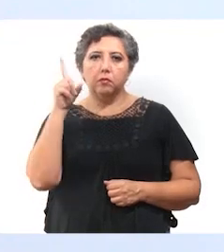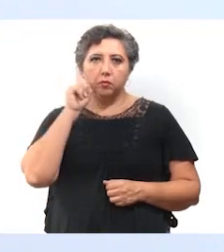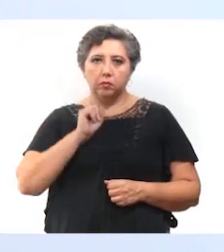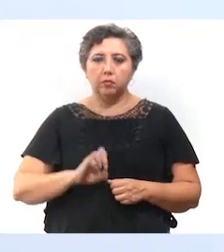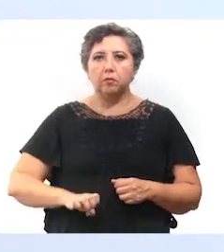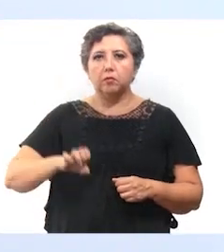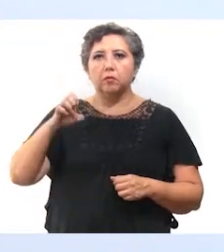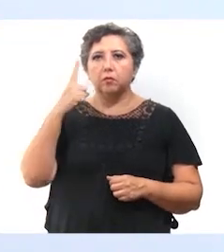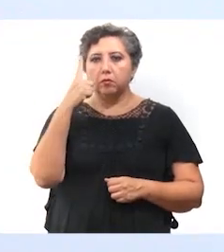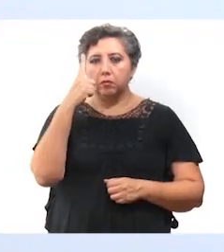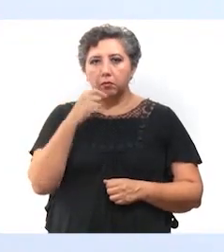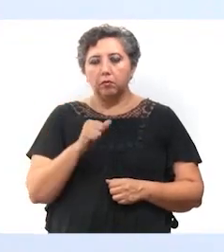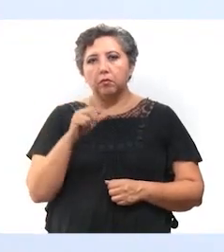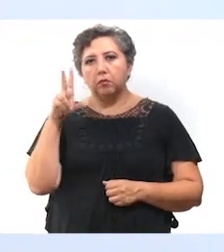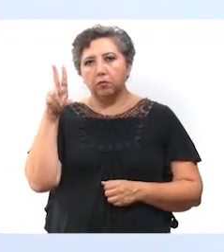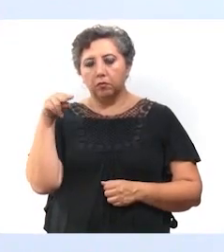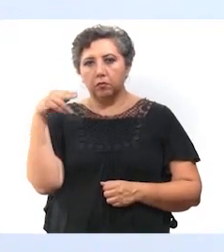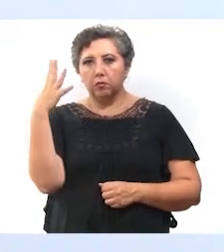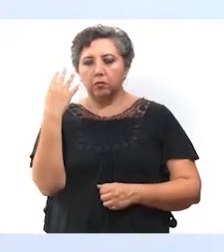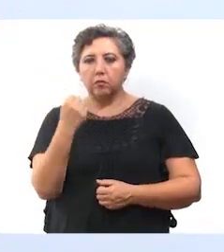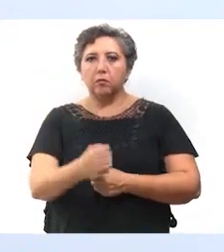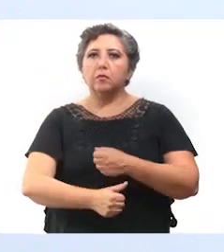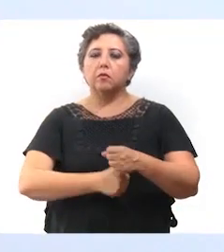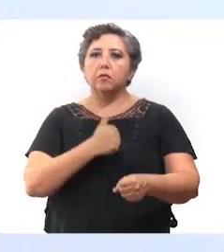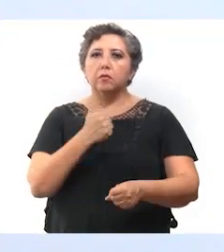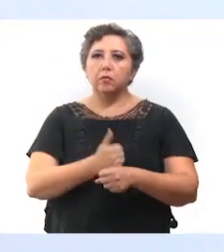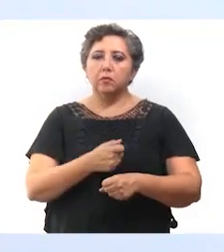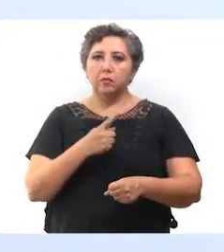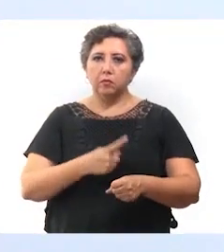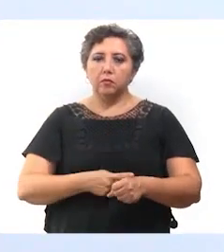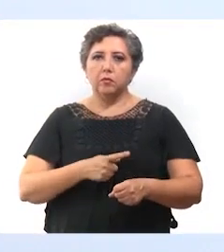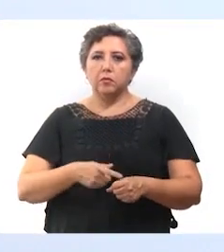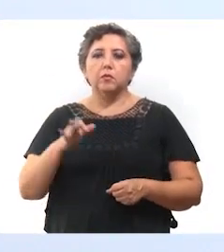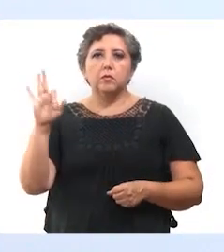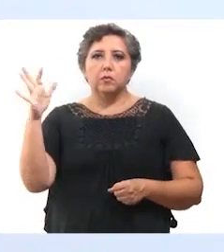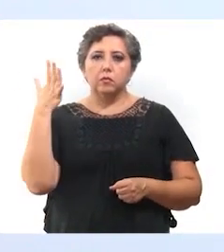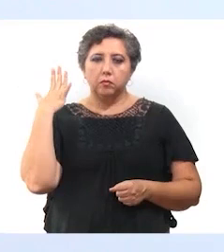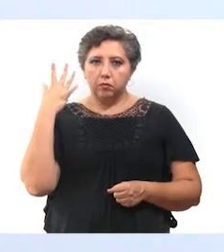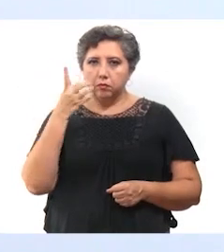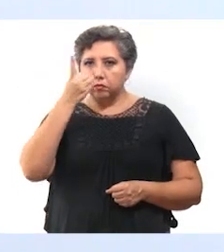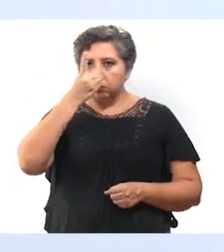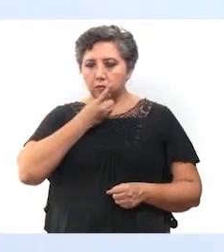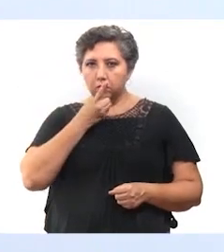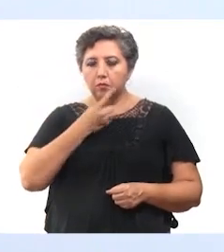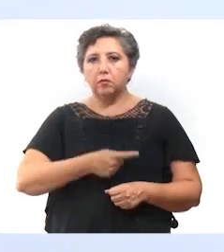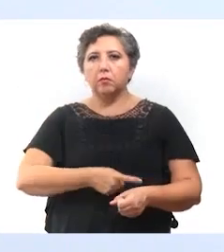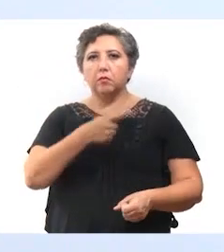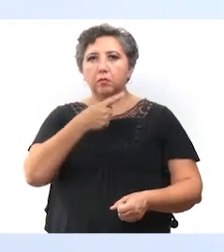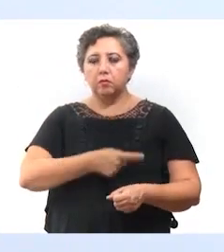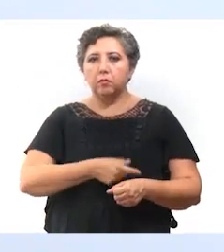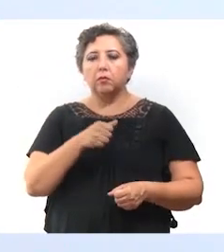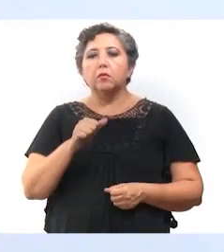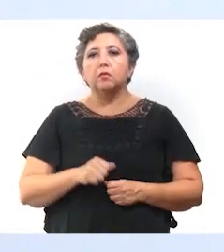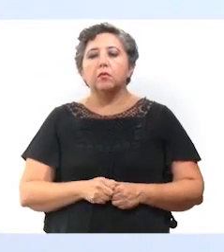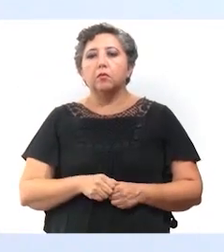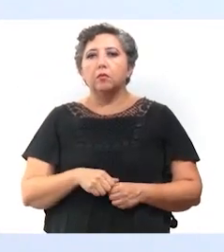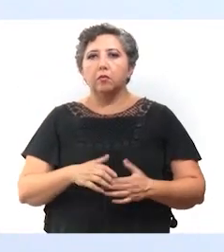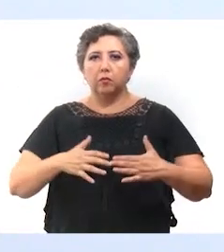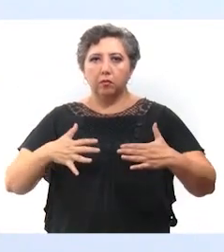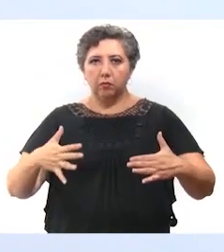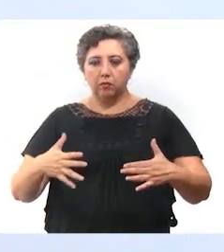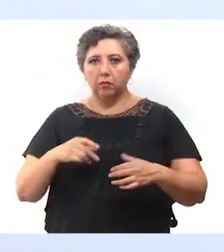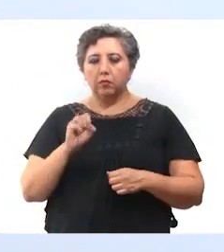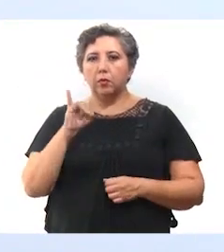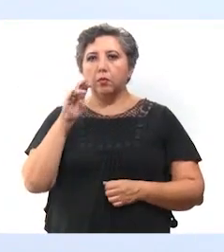mujeres de un rango de edad de 1 a 89 años. Sus principales enfermedades fueron diabetes, hipertensión arterial,